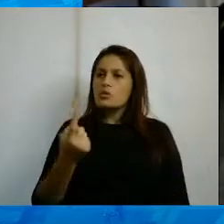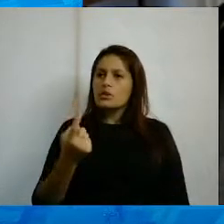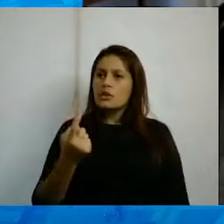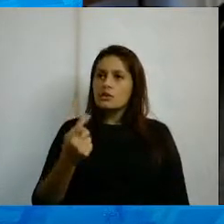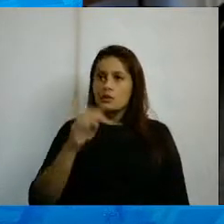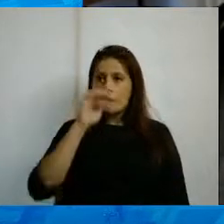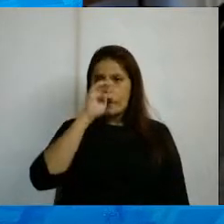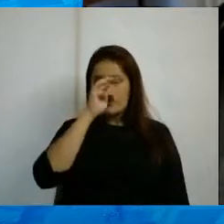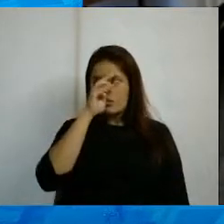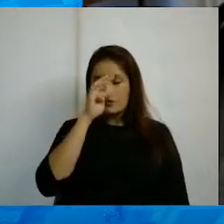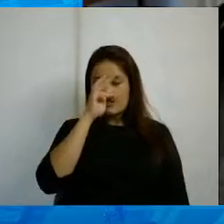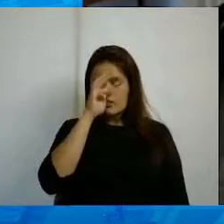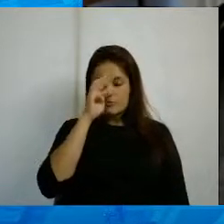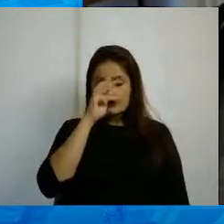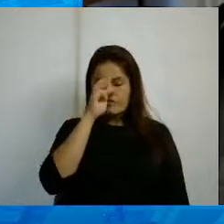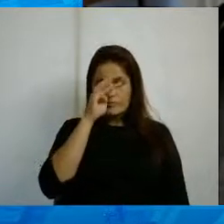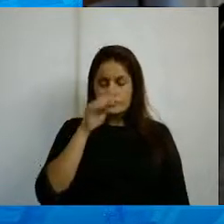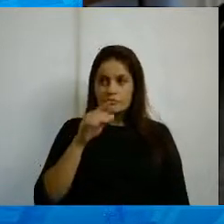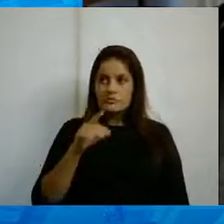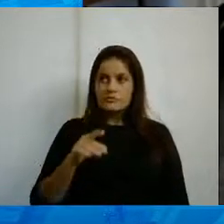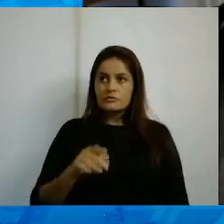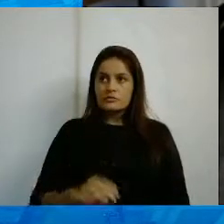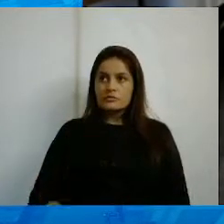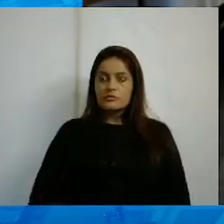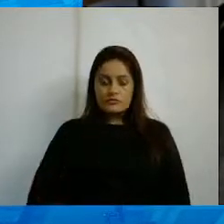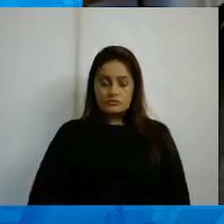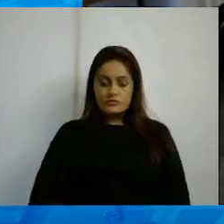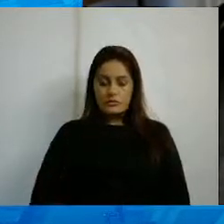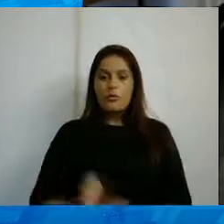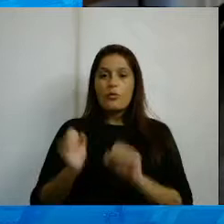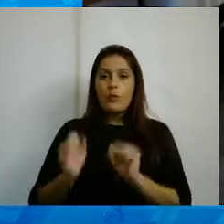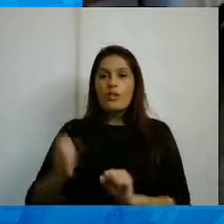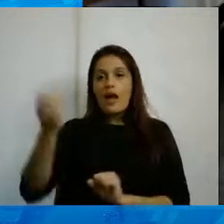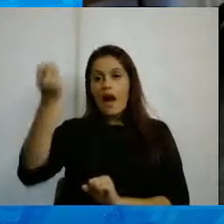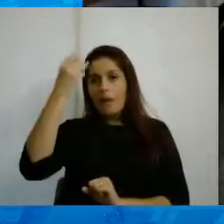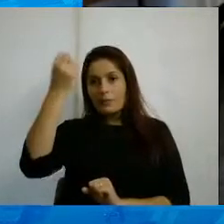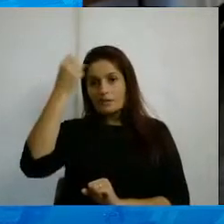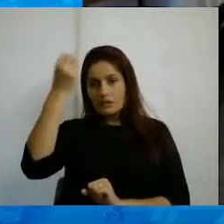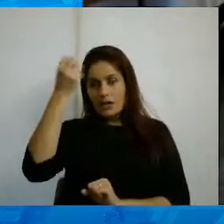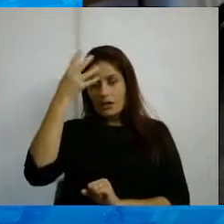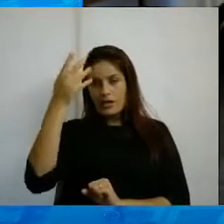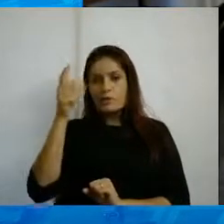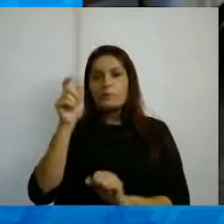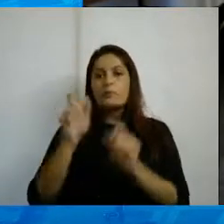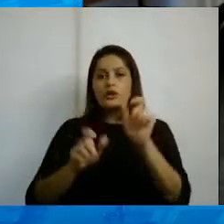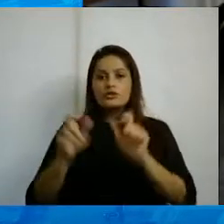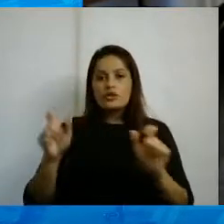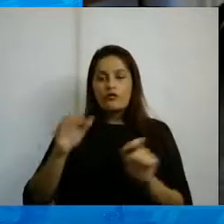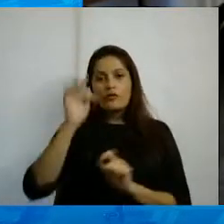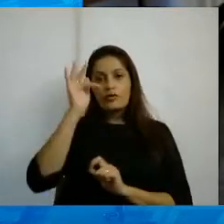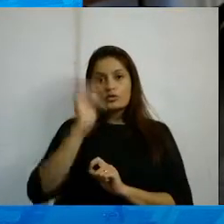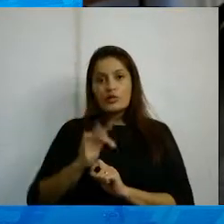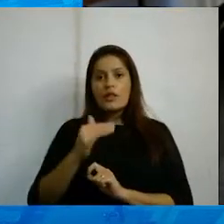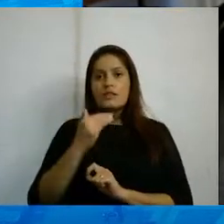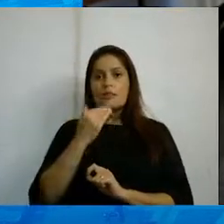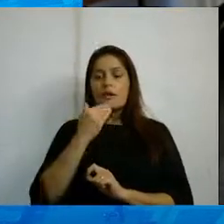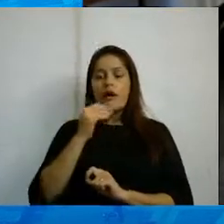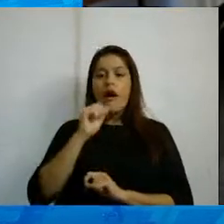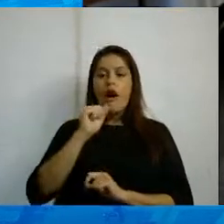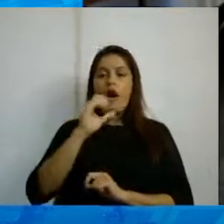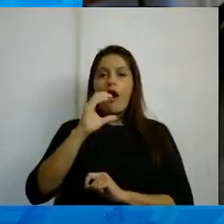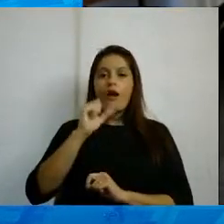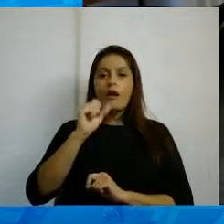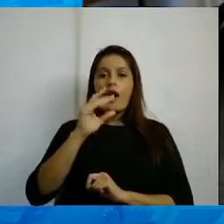esto que van a aprender algunos funcionarios, poder capacitarlo. Hay capacitaciones a través de la academia, que es a